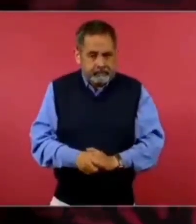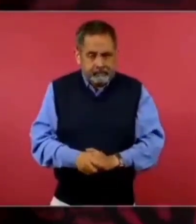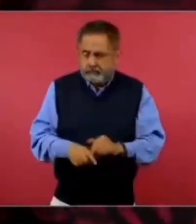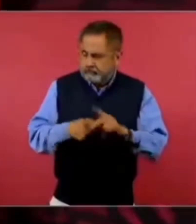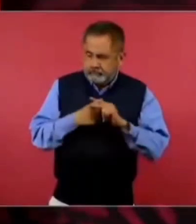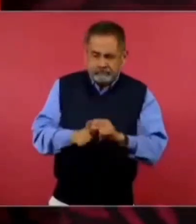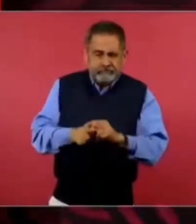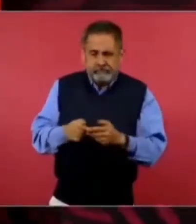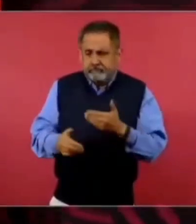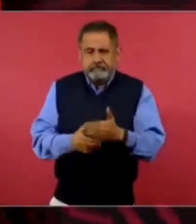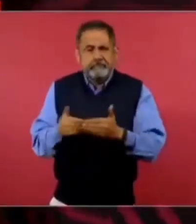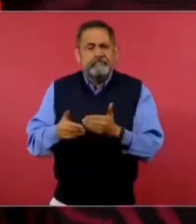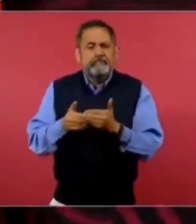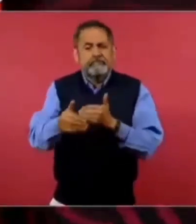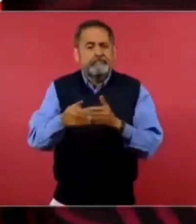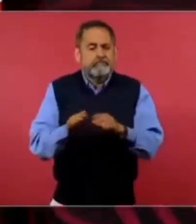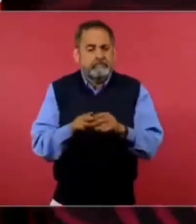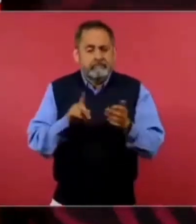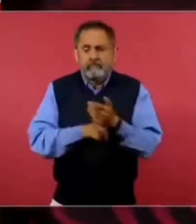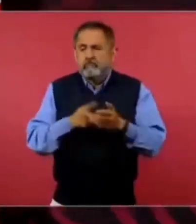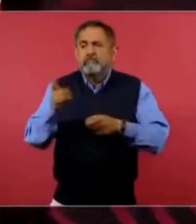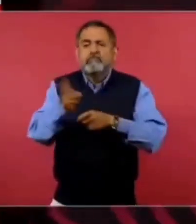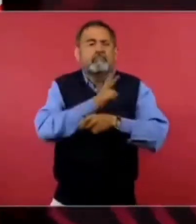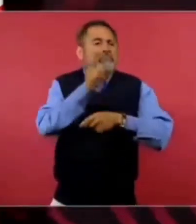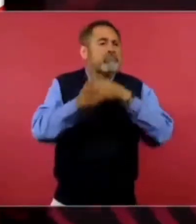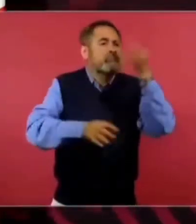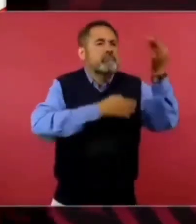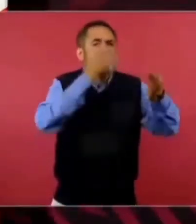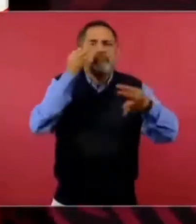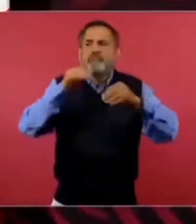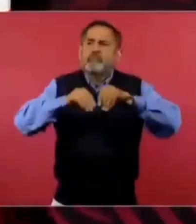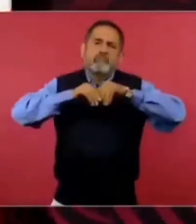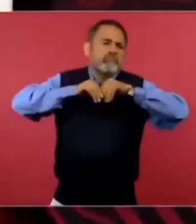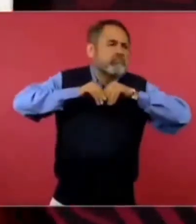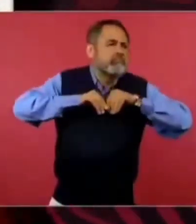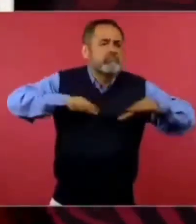inicie el proceso con una convocatoria en donde